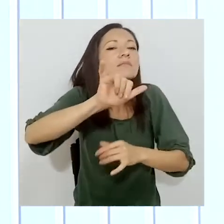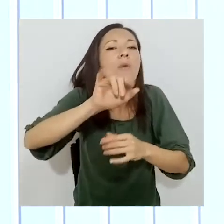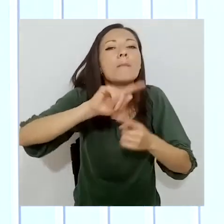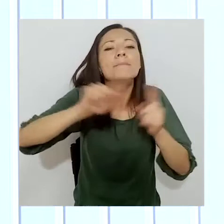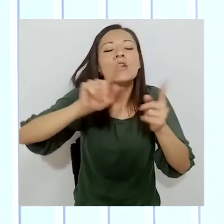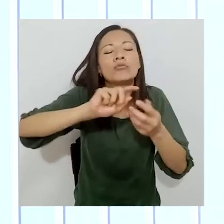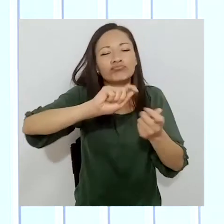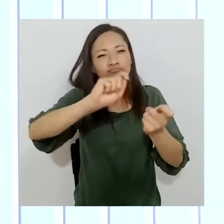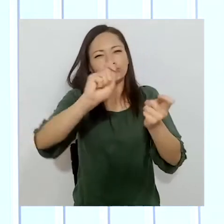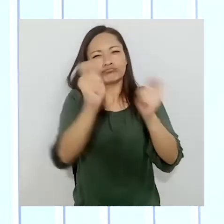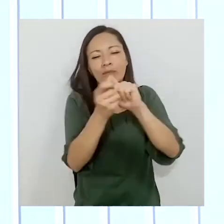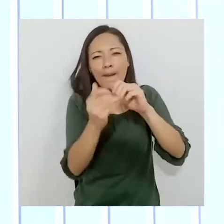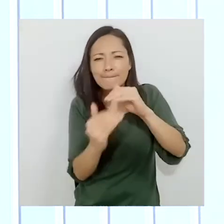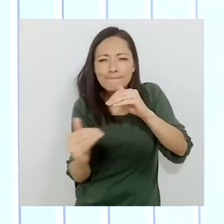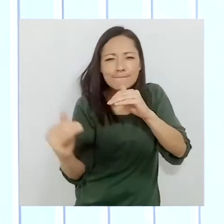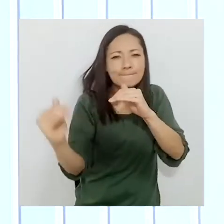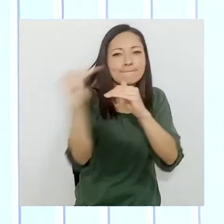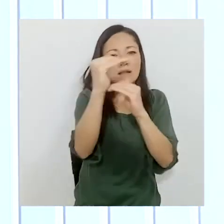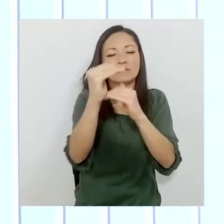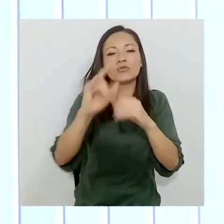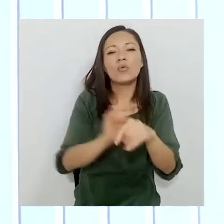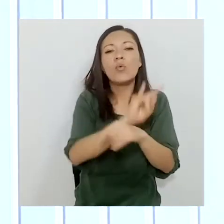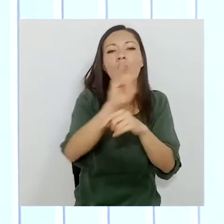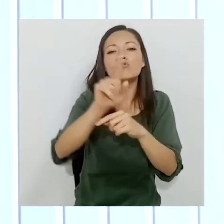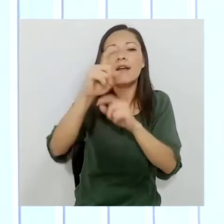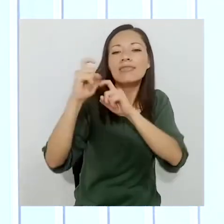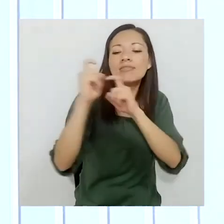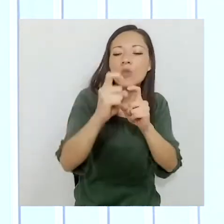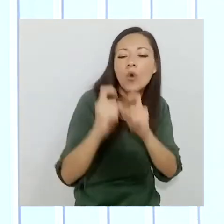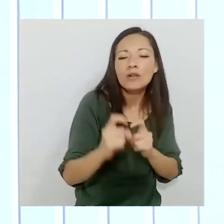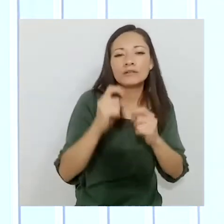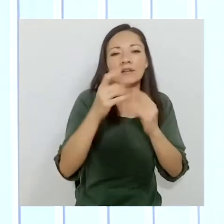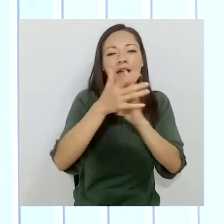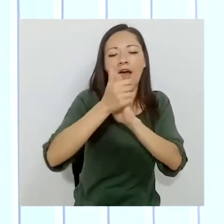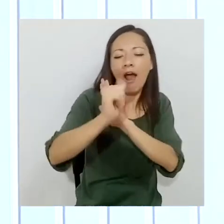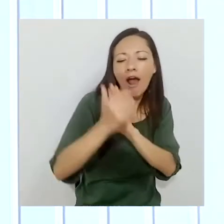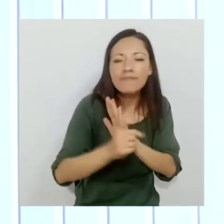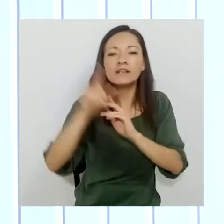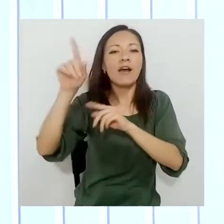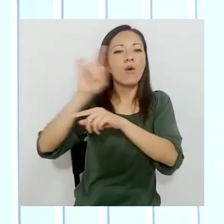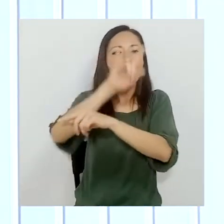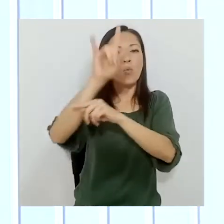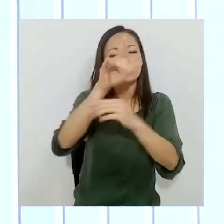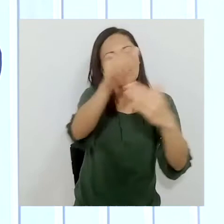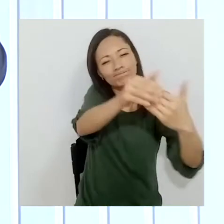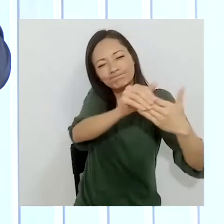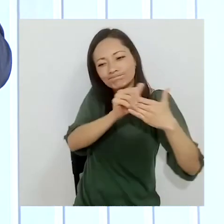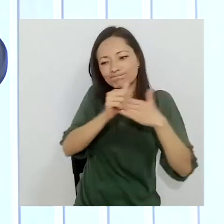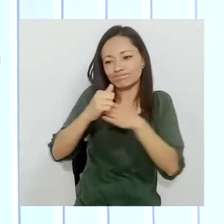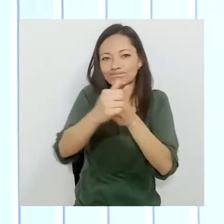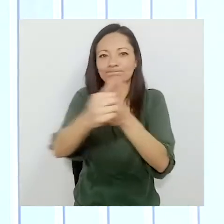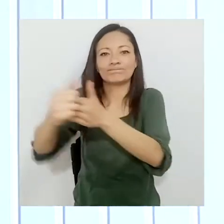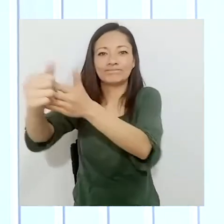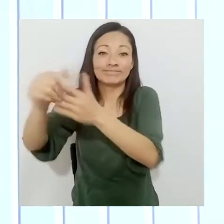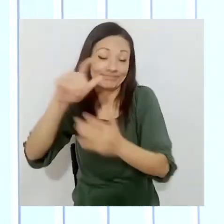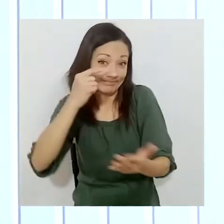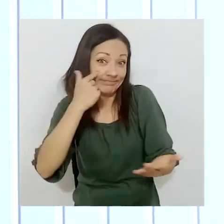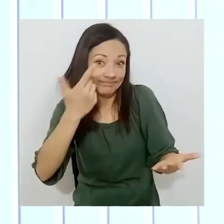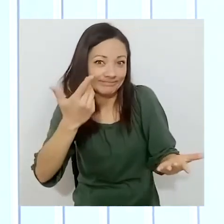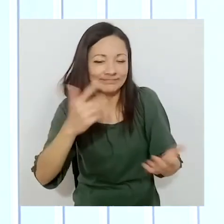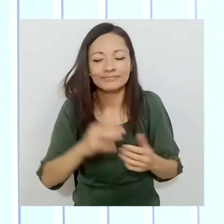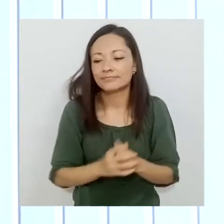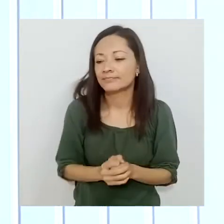optimiza, utiliza los dones que Él le dio. Él sabe cómo, miren, no todos los instrumentos son